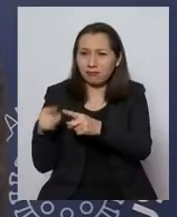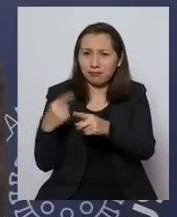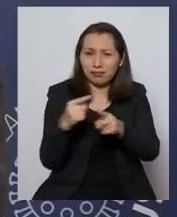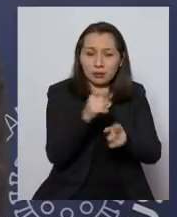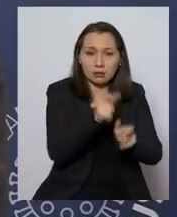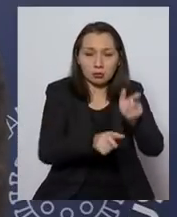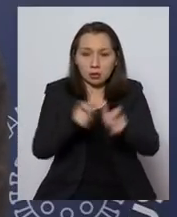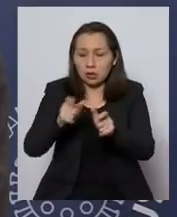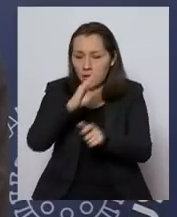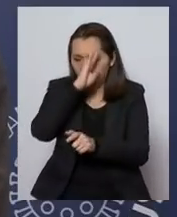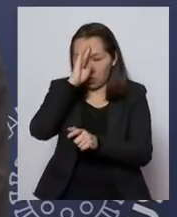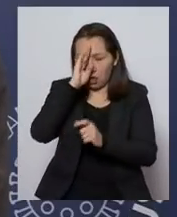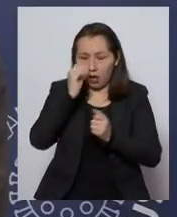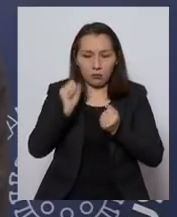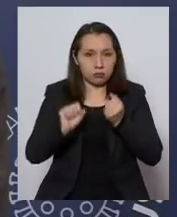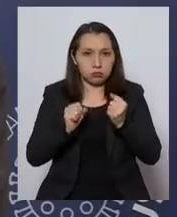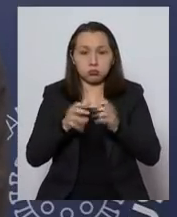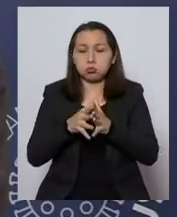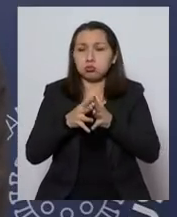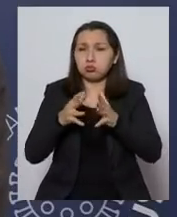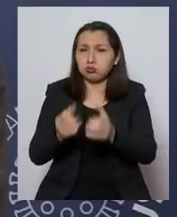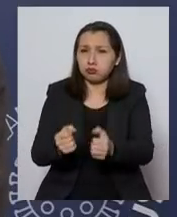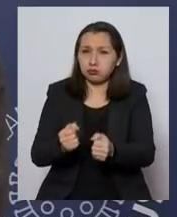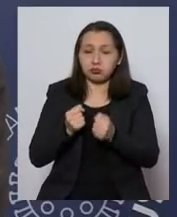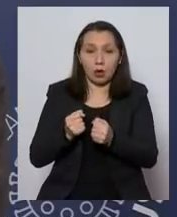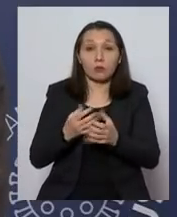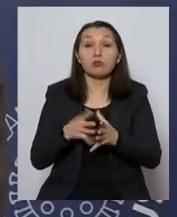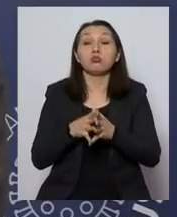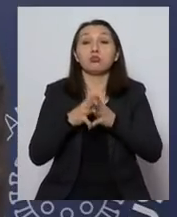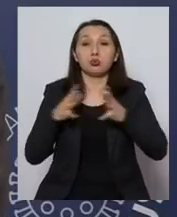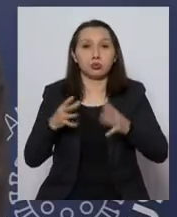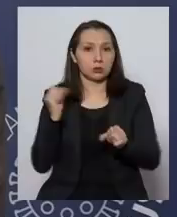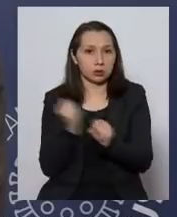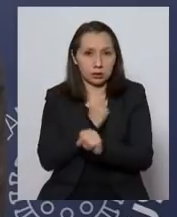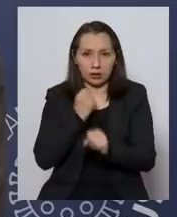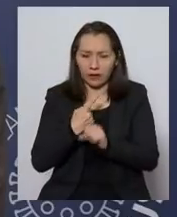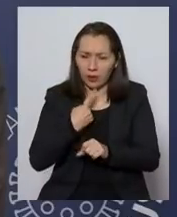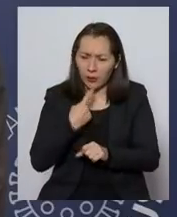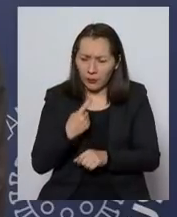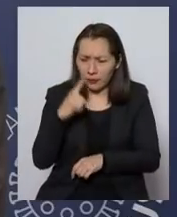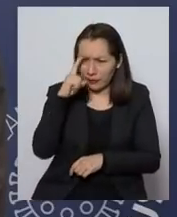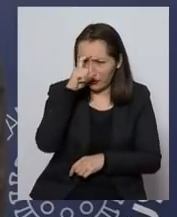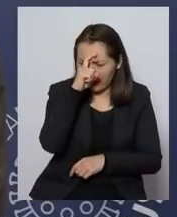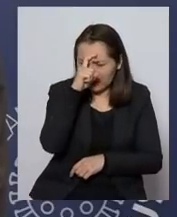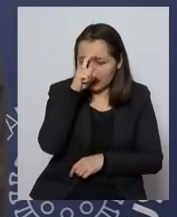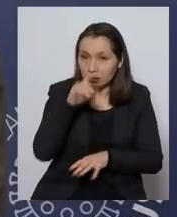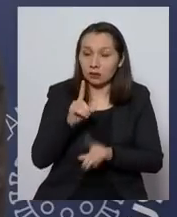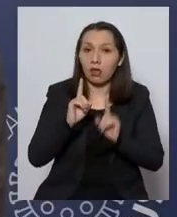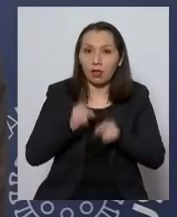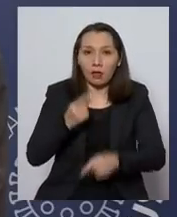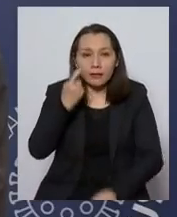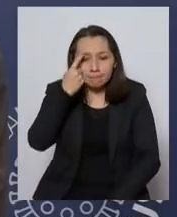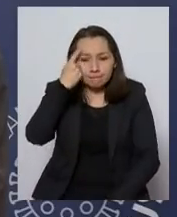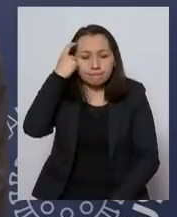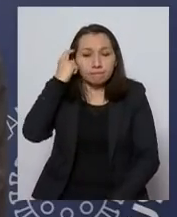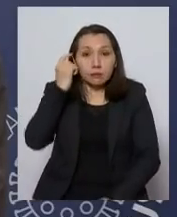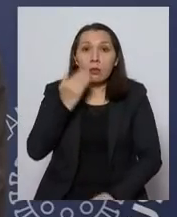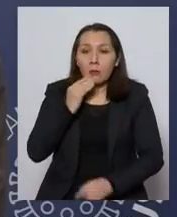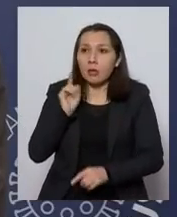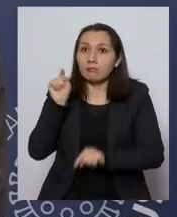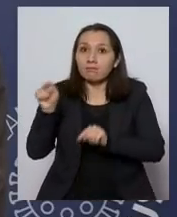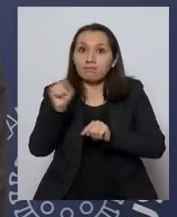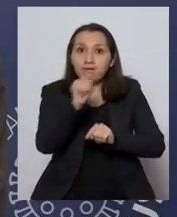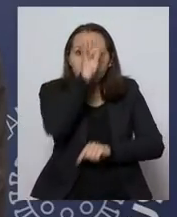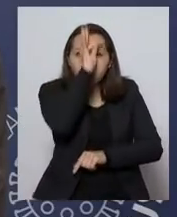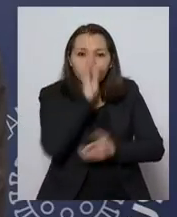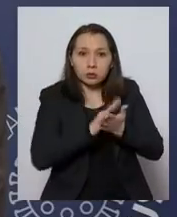están pasando un periodo extraordinariamente duro y hay que tener conciencia y agradecerles